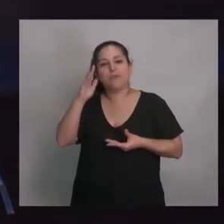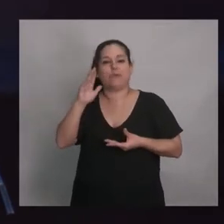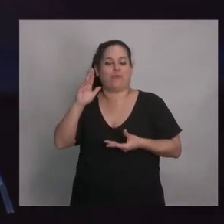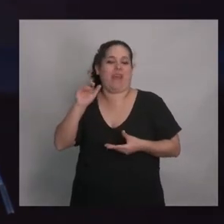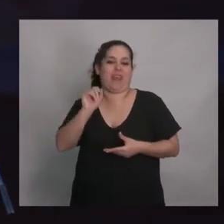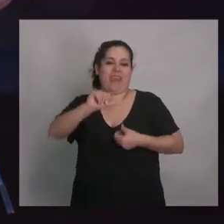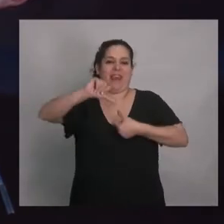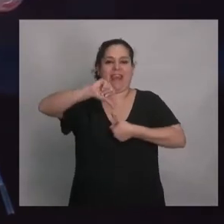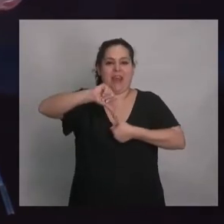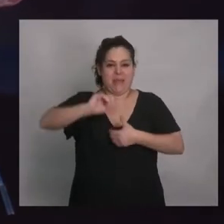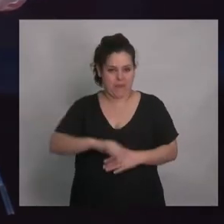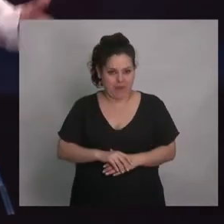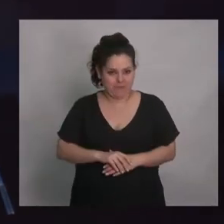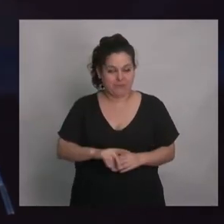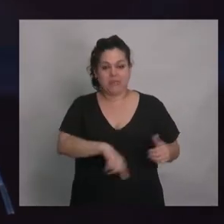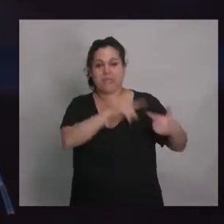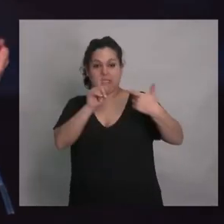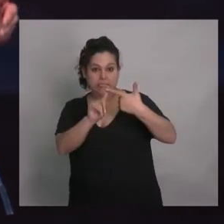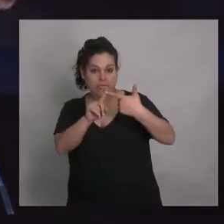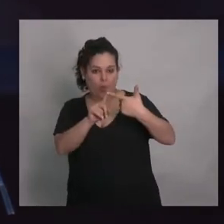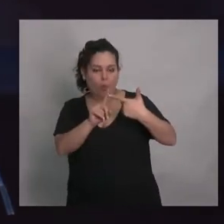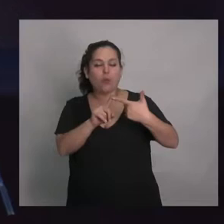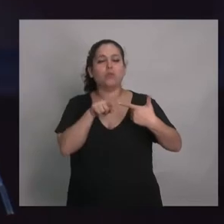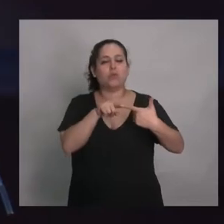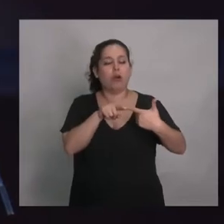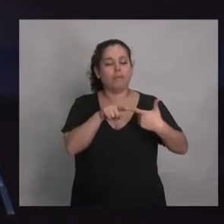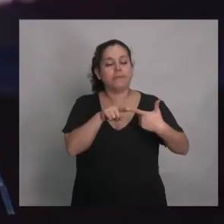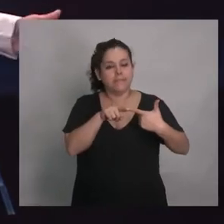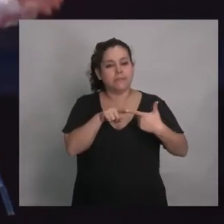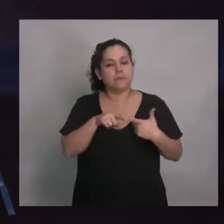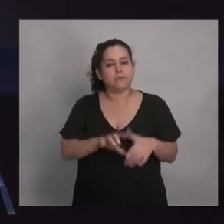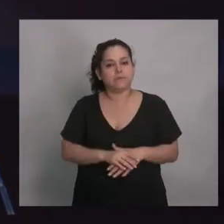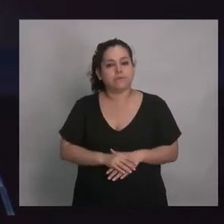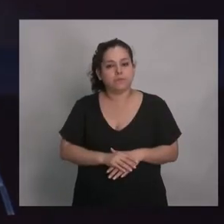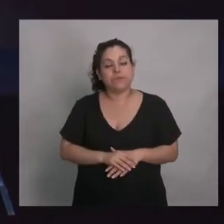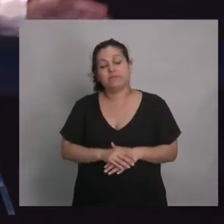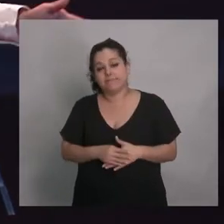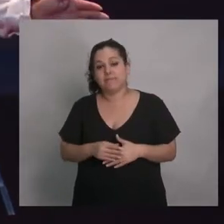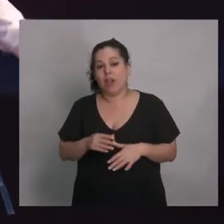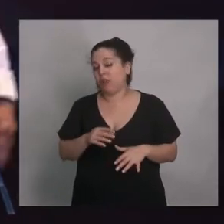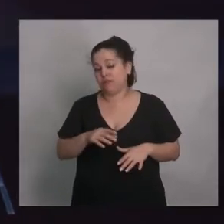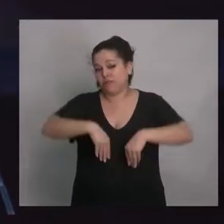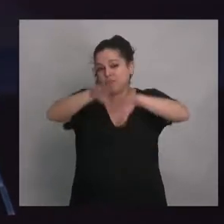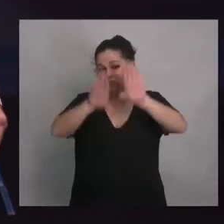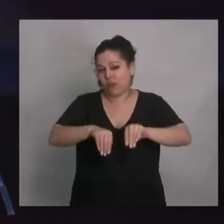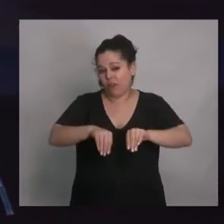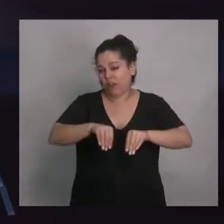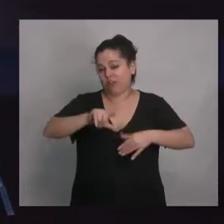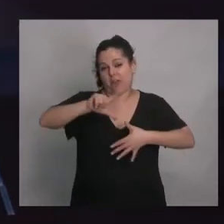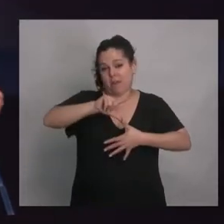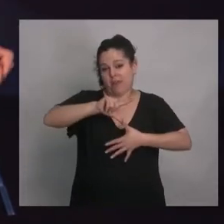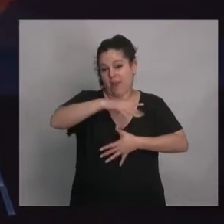lo segundo que quiero decir es que aunque muchos aunque todos en américa latina' le debemos